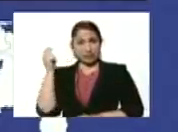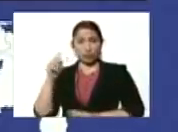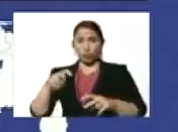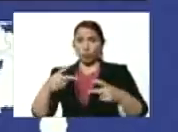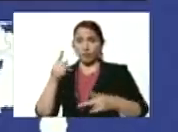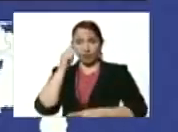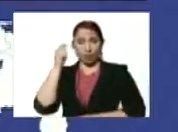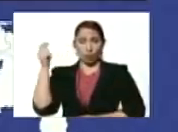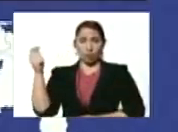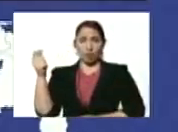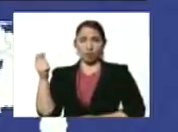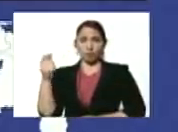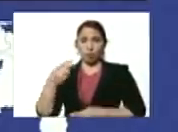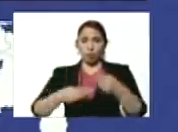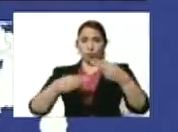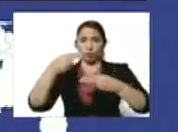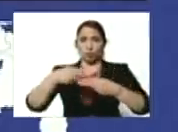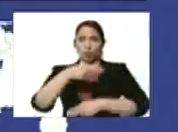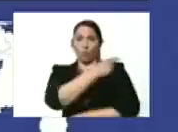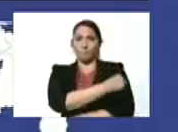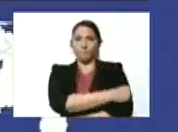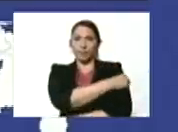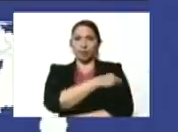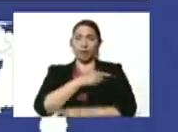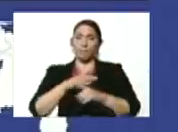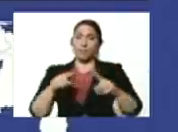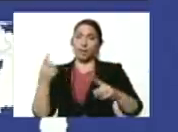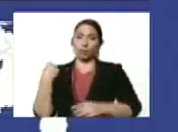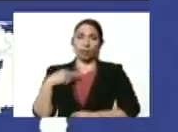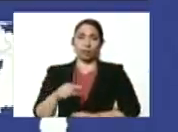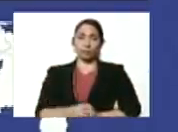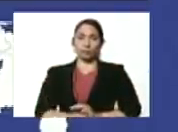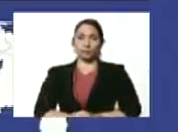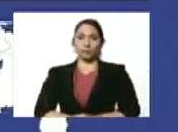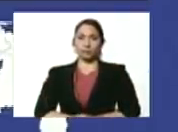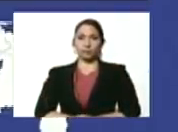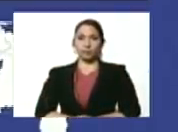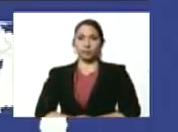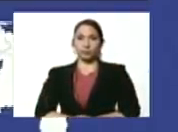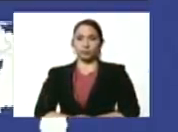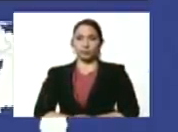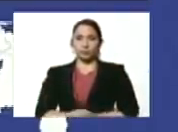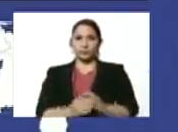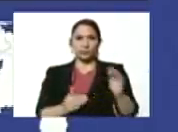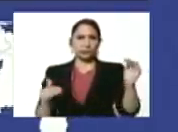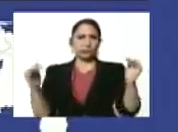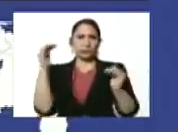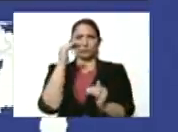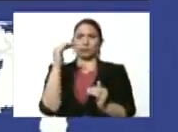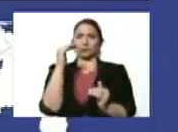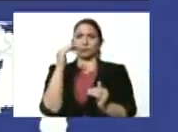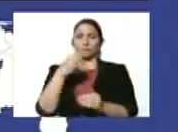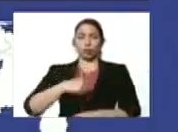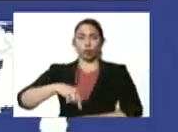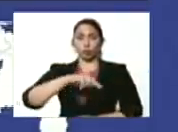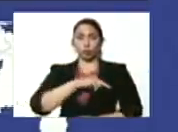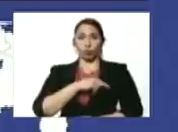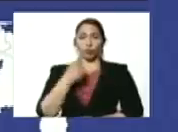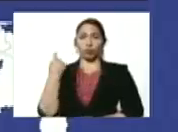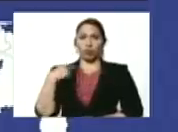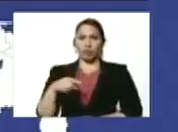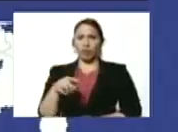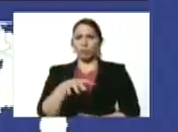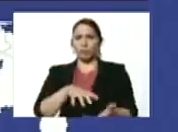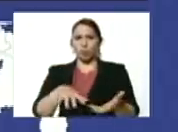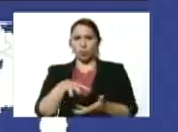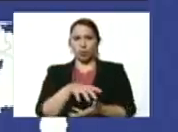de la construcción de hospitales. Pero tenemos esta ventaja. Nosotros hemos tenido problemas